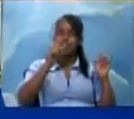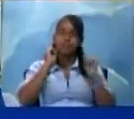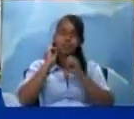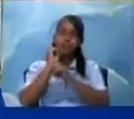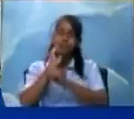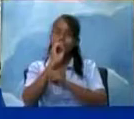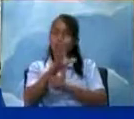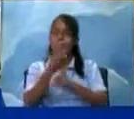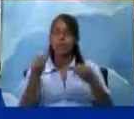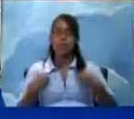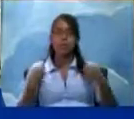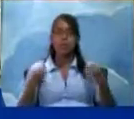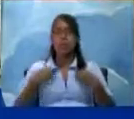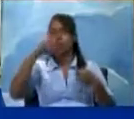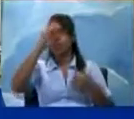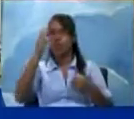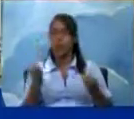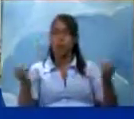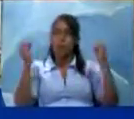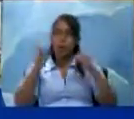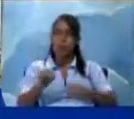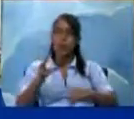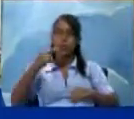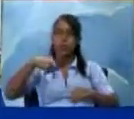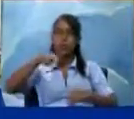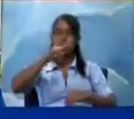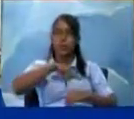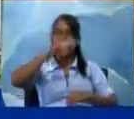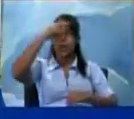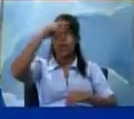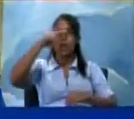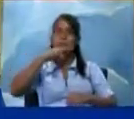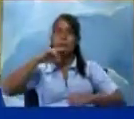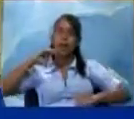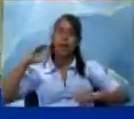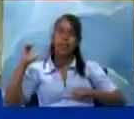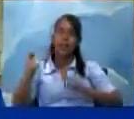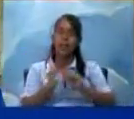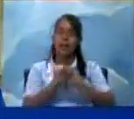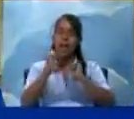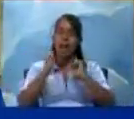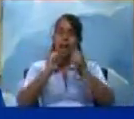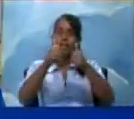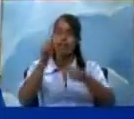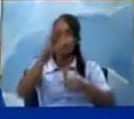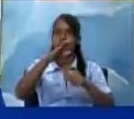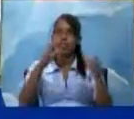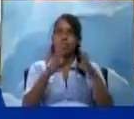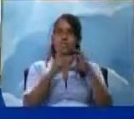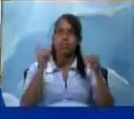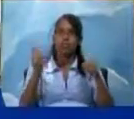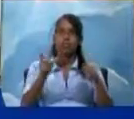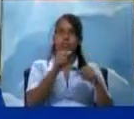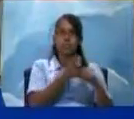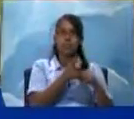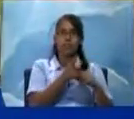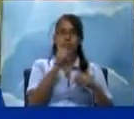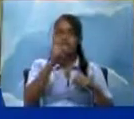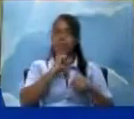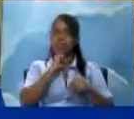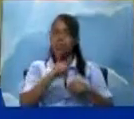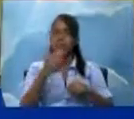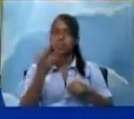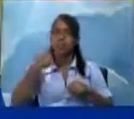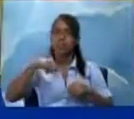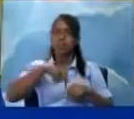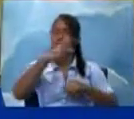soplo viviente que Dios puso en nuestro padre Adán, está en todos los seres humanos, y eso es lo